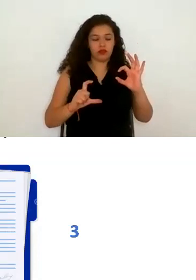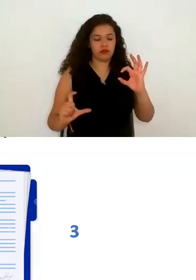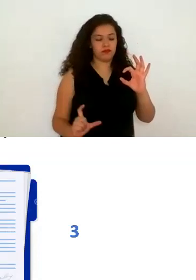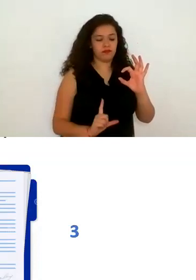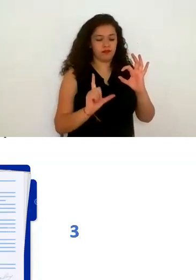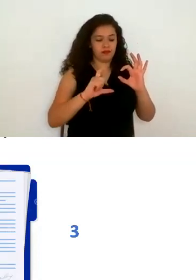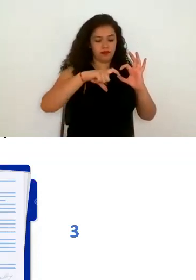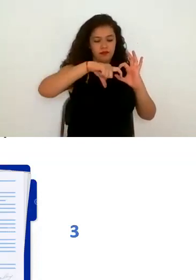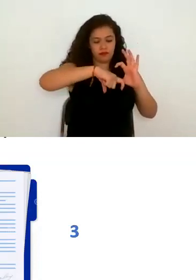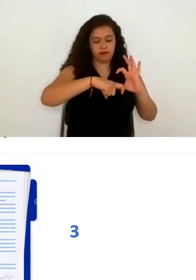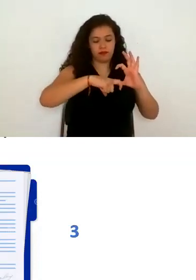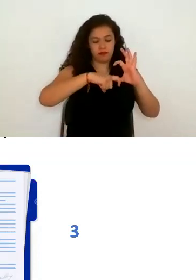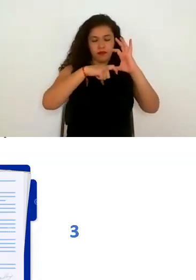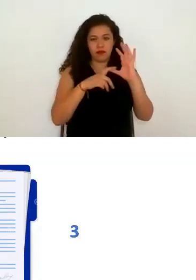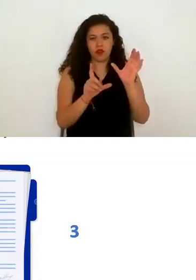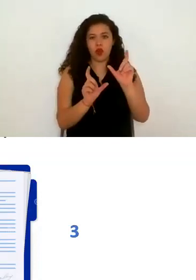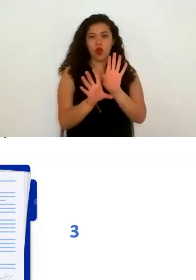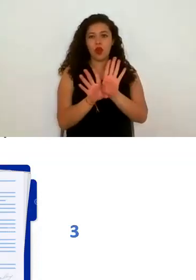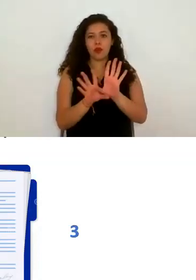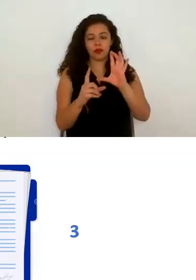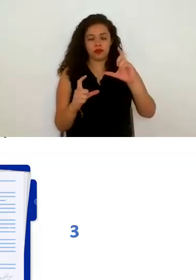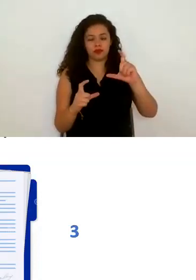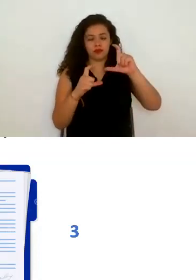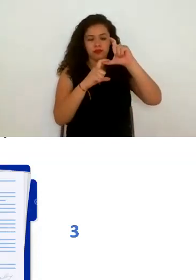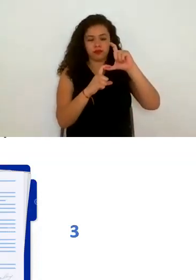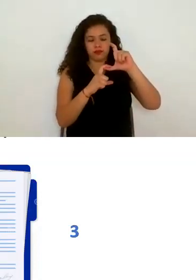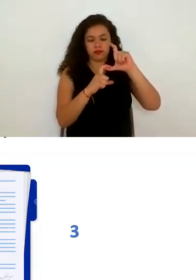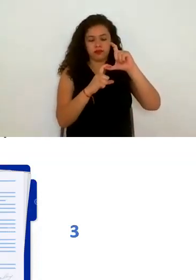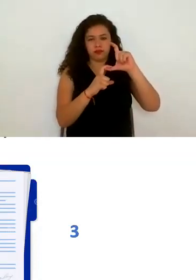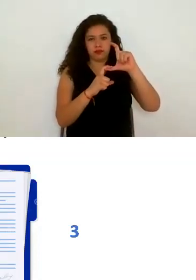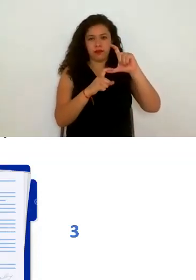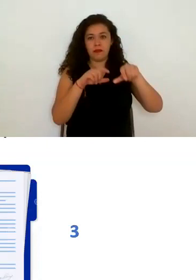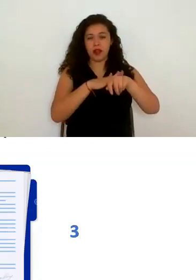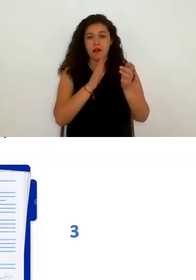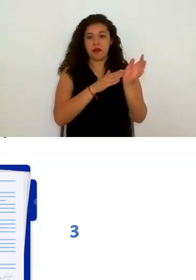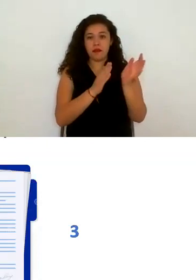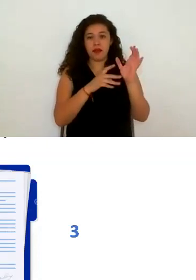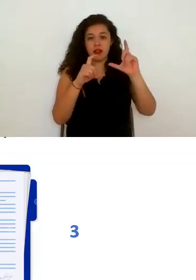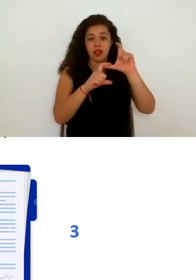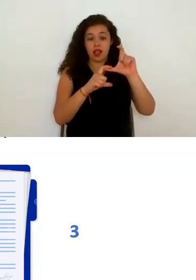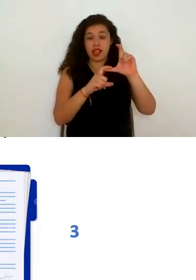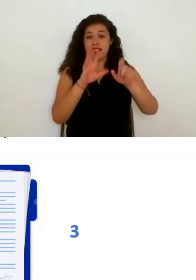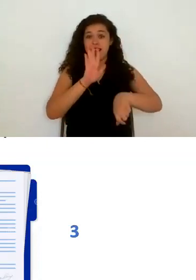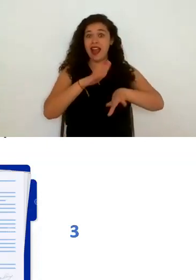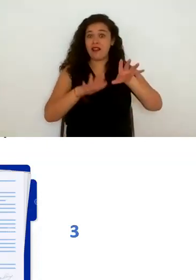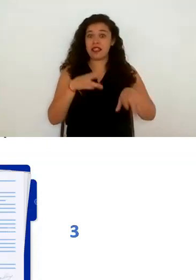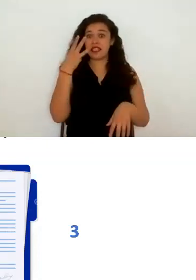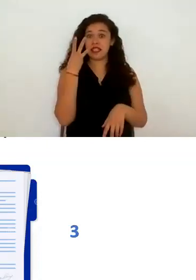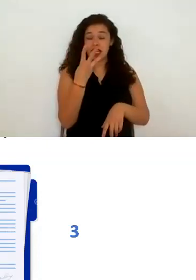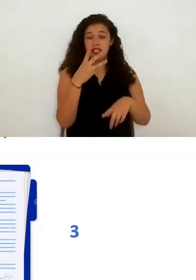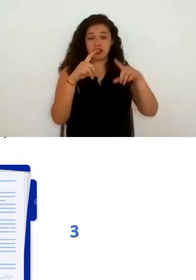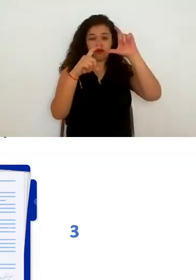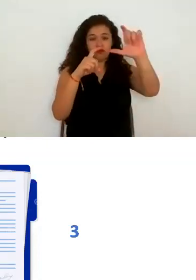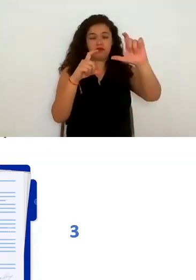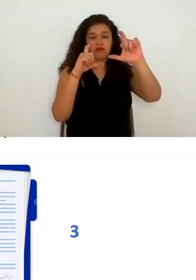como intercalado y vuelve a integrar documentos y a veces hasta un tercer broche, de tal forma que quedan